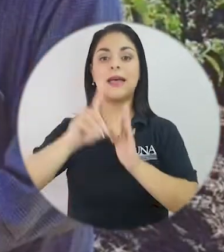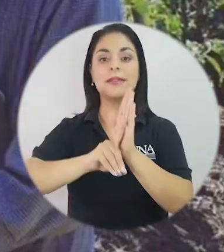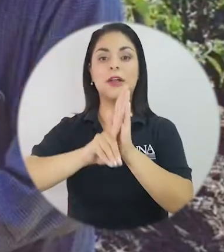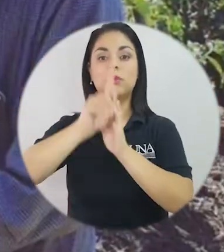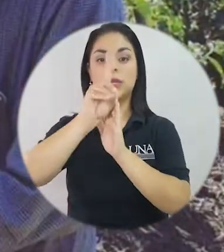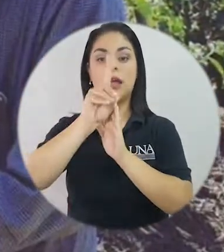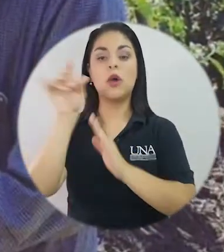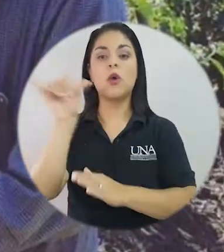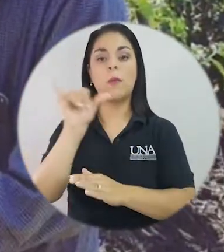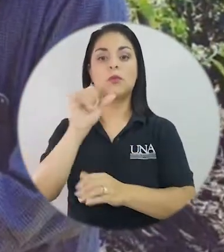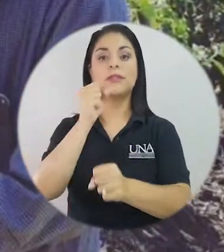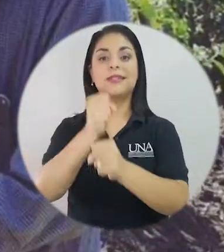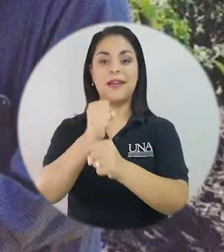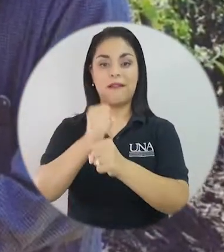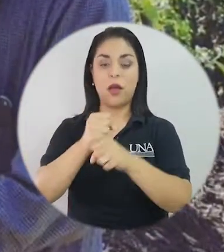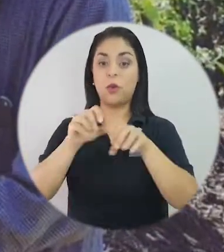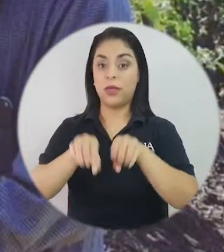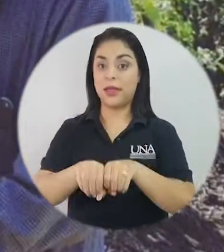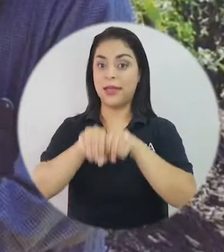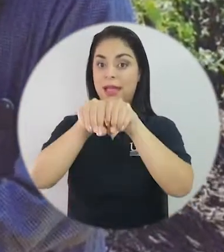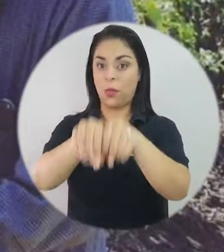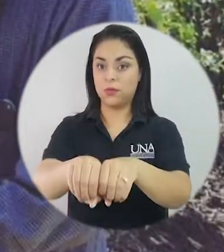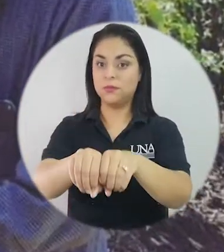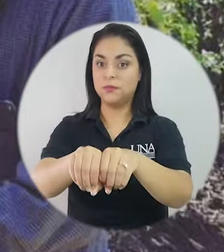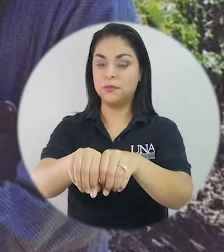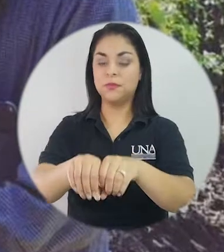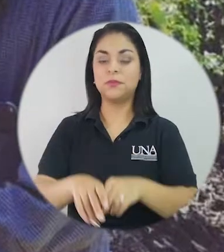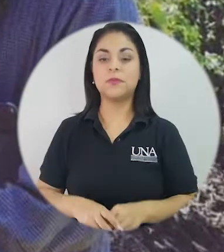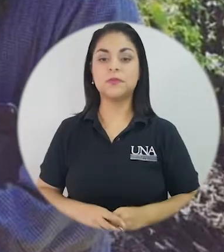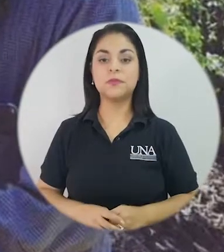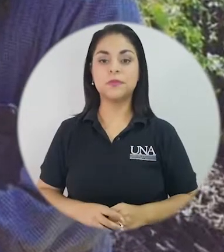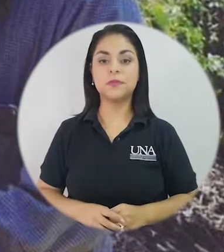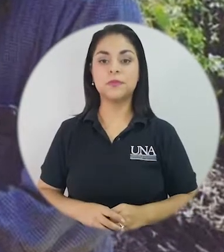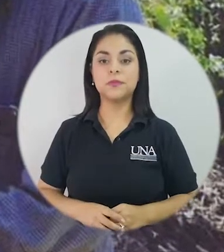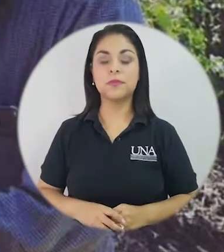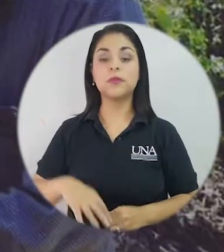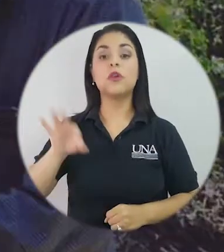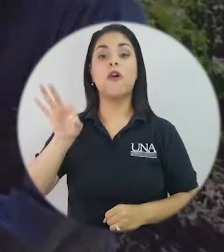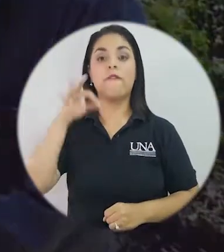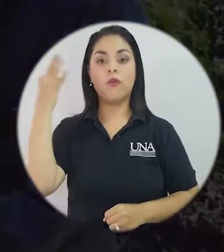elegimos para desarrollar, ¿verdad? Como trabajo y graduación.